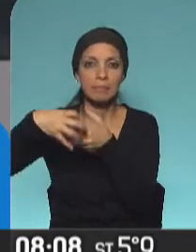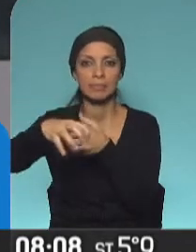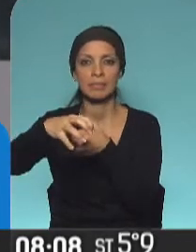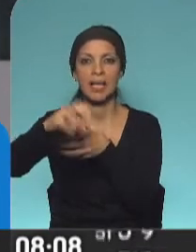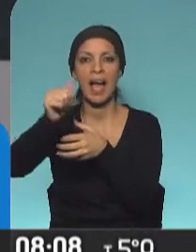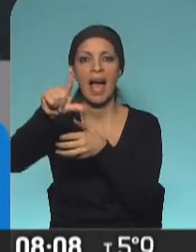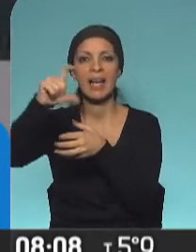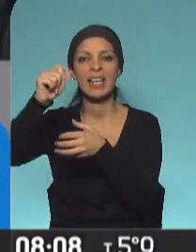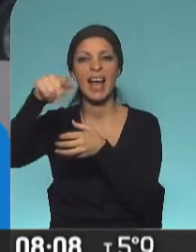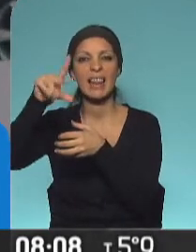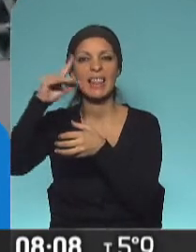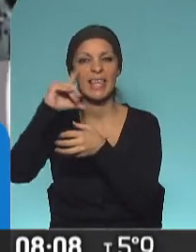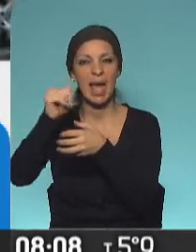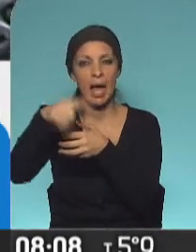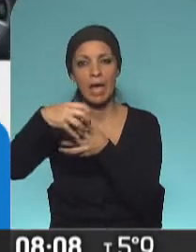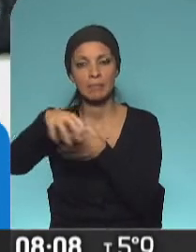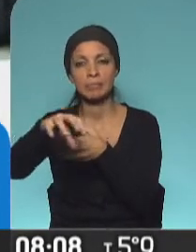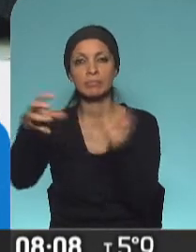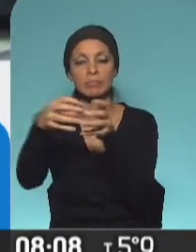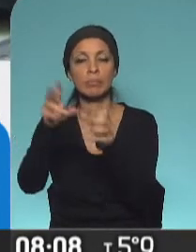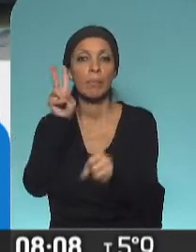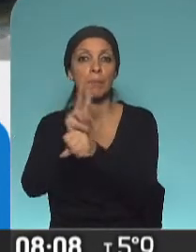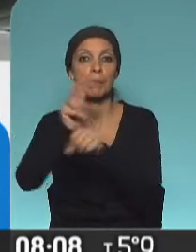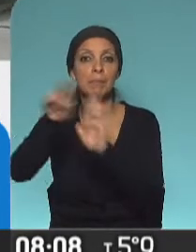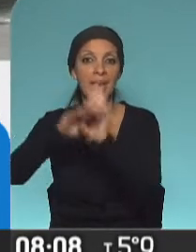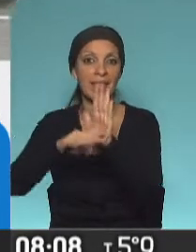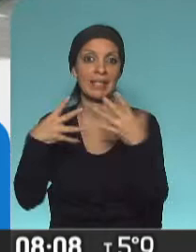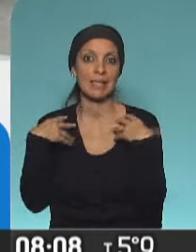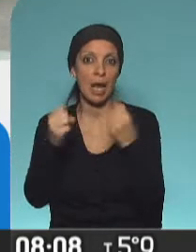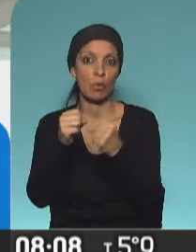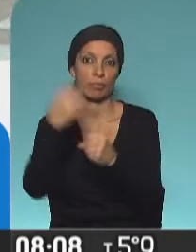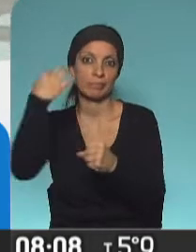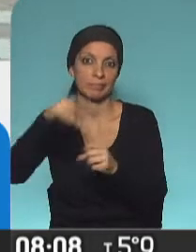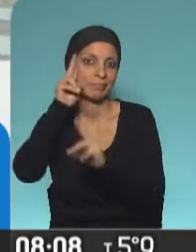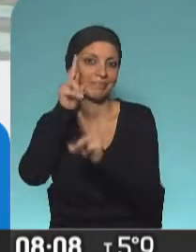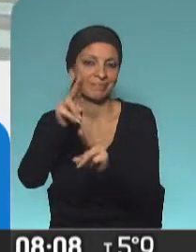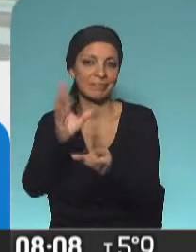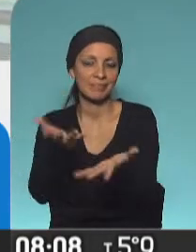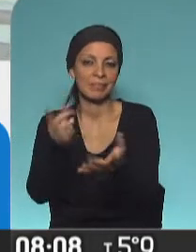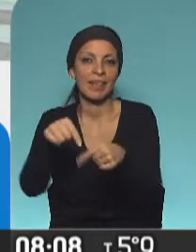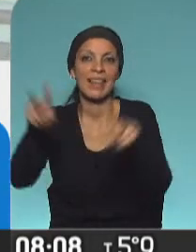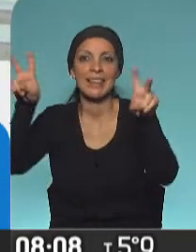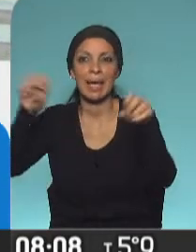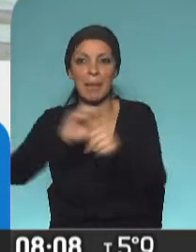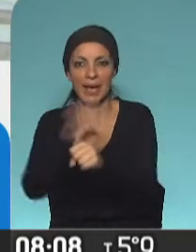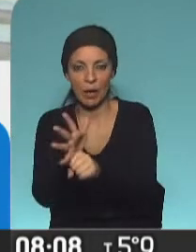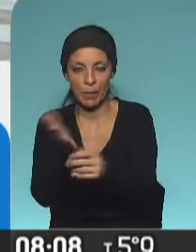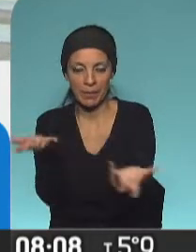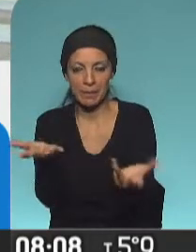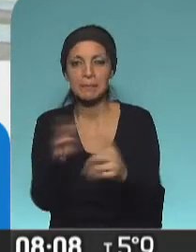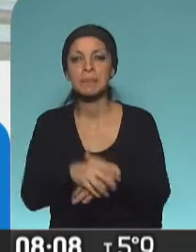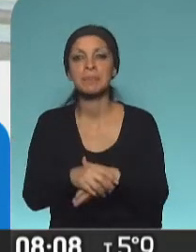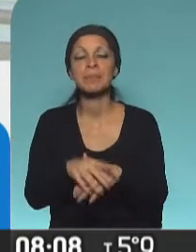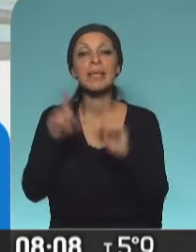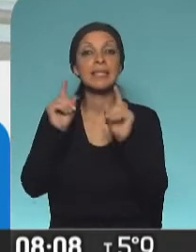zamora con las medidas de seguridad sanitarias que corresponden dentro del marco del cob y 19 y también